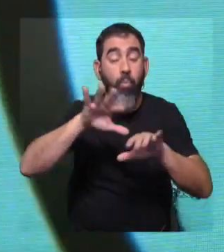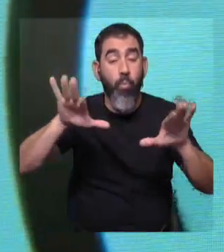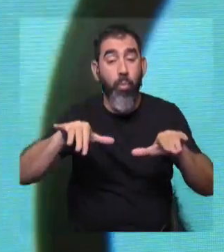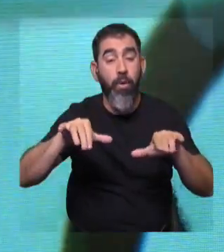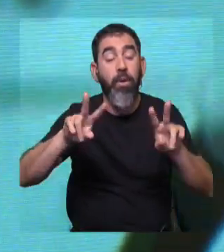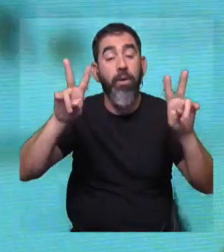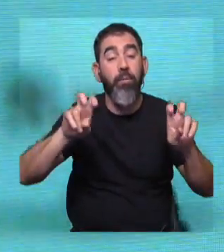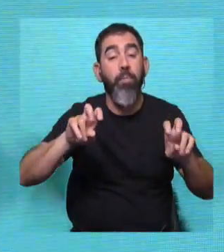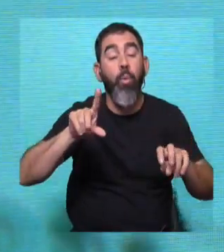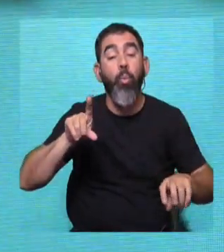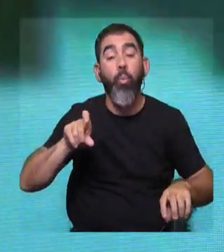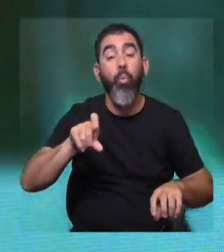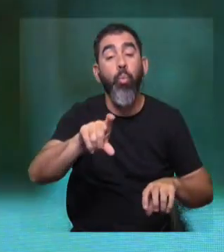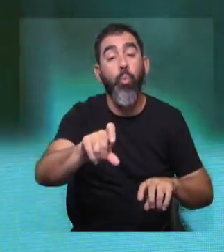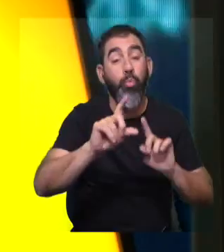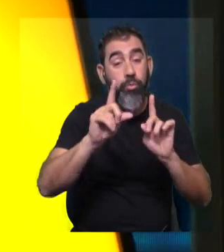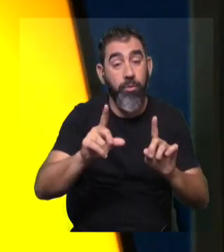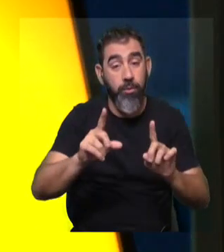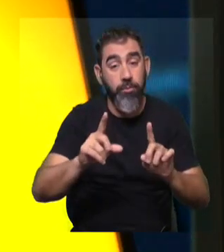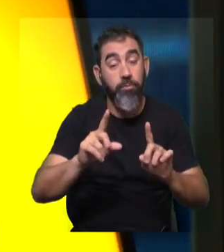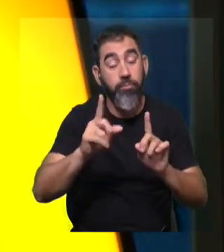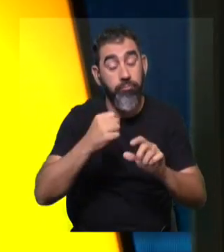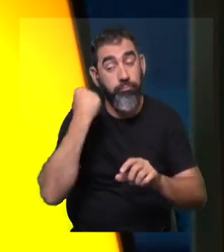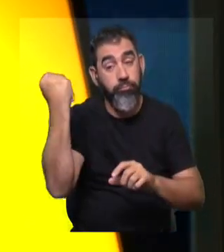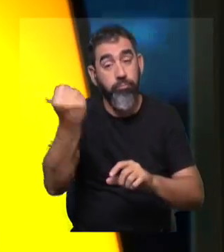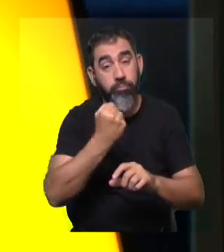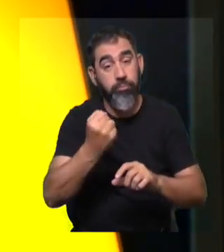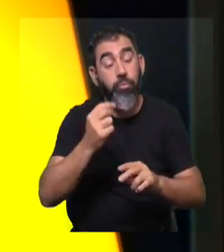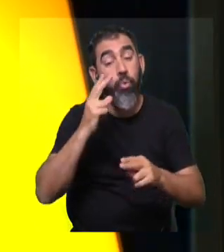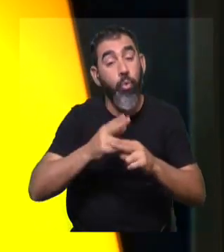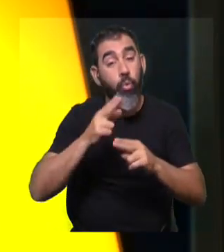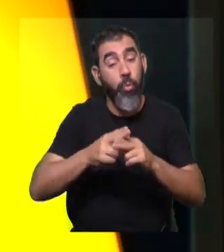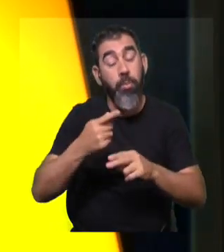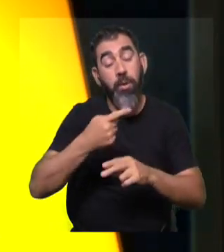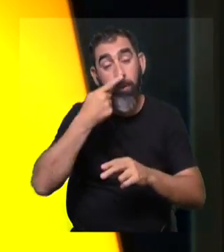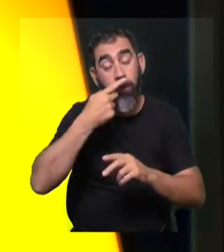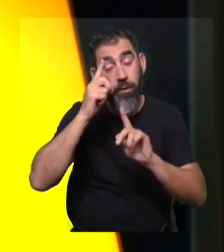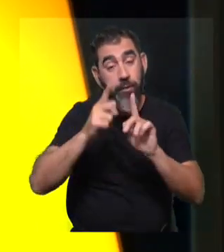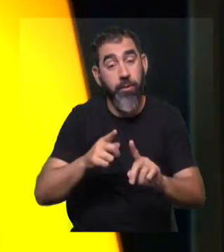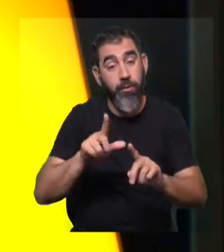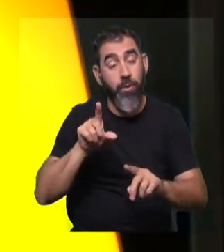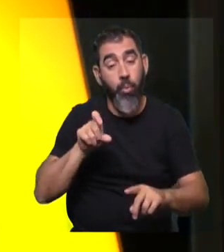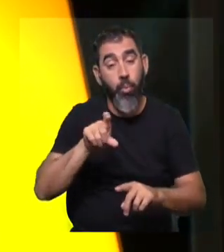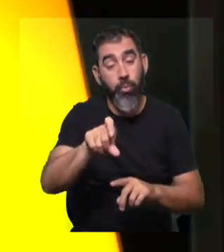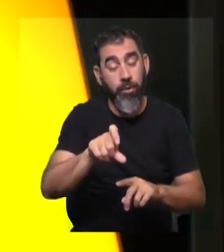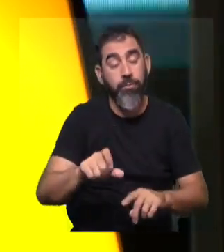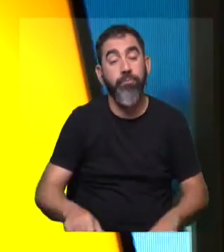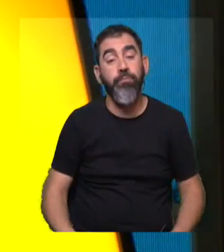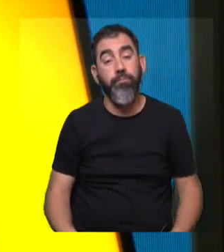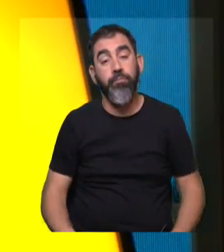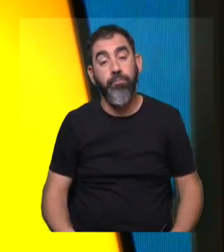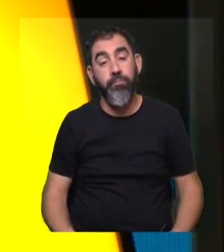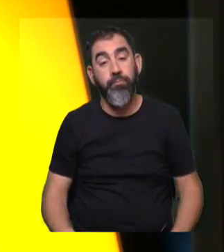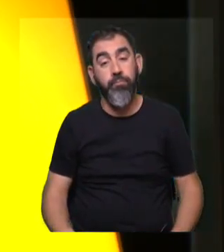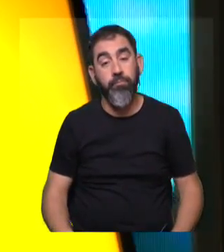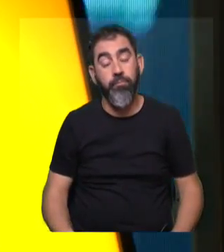de la comunidad de los gusanos un día, que también en Uruguay también es muy potente. Y tienen nombres también muy interesantes, sí. Todos nombres en latín, pero todos que